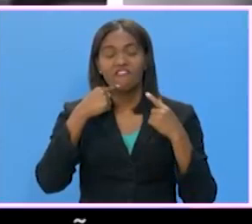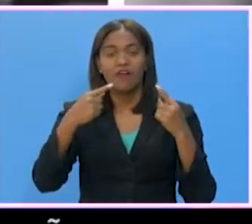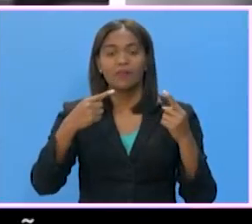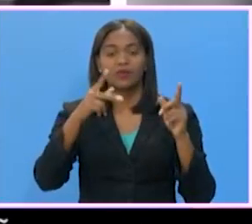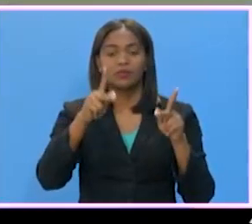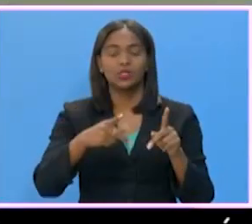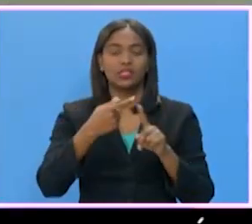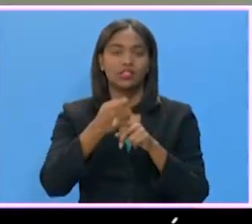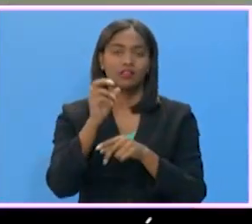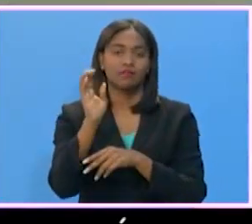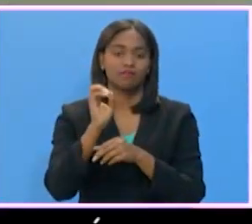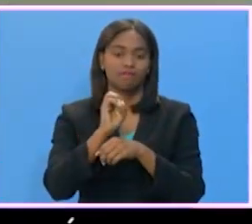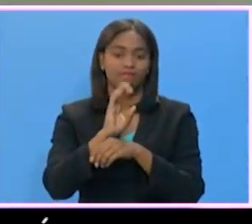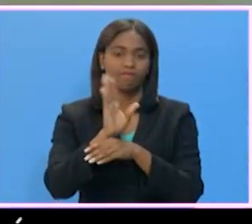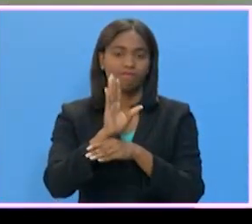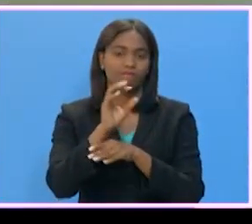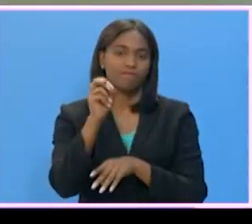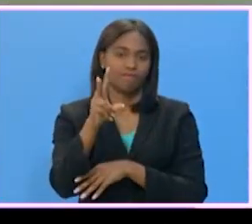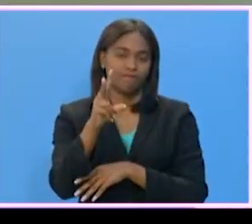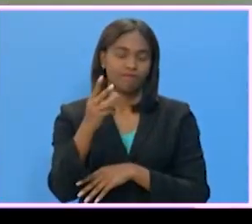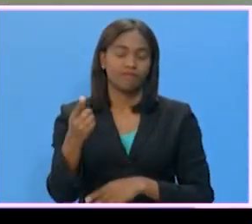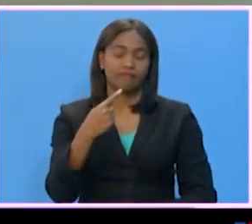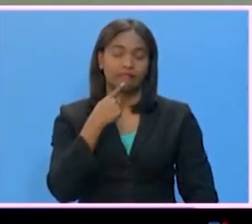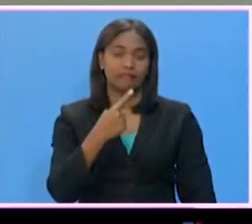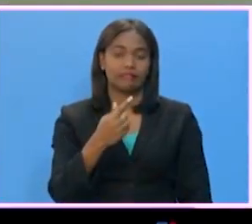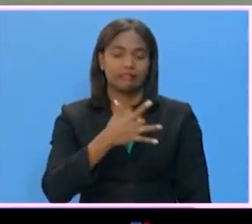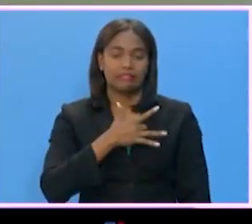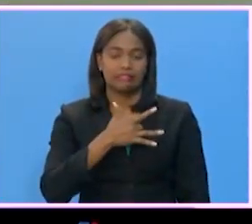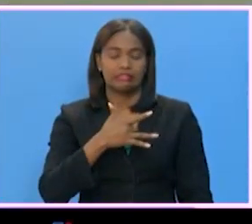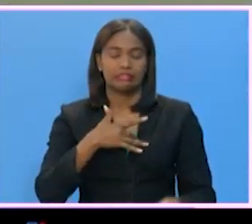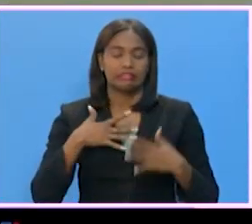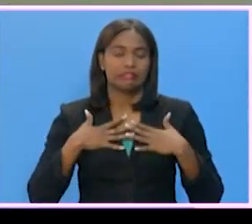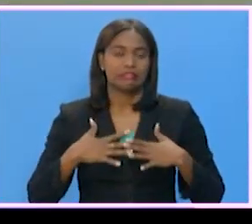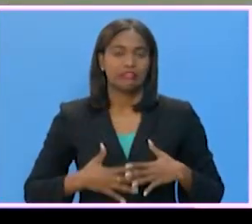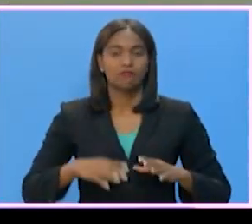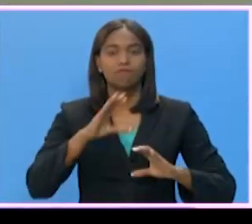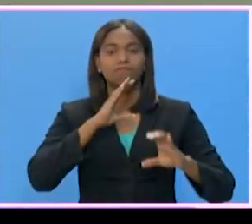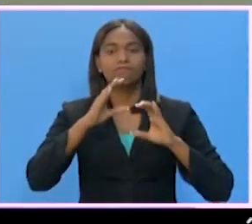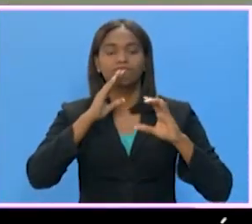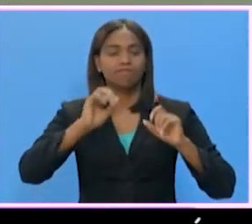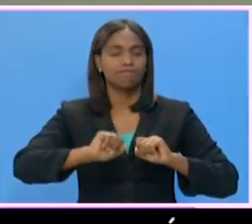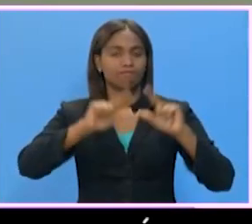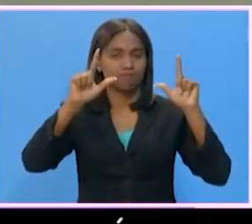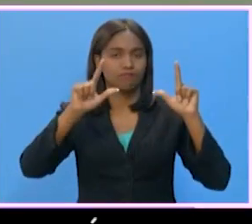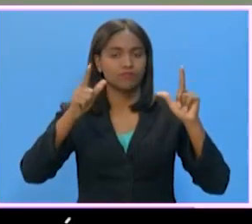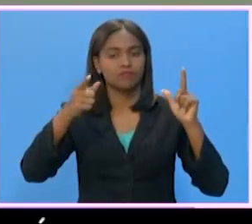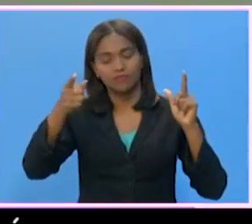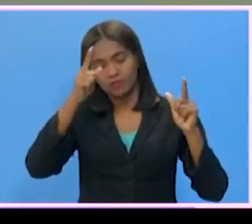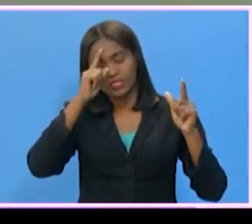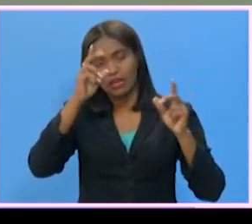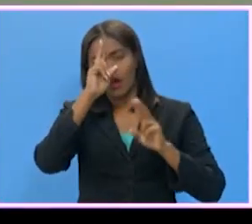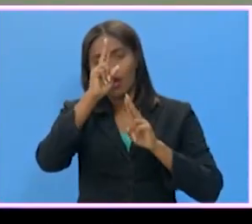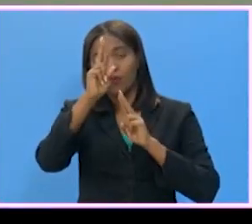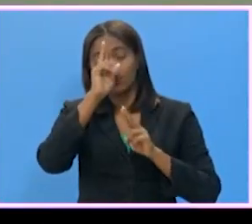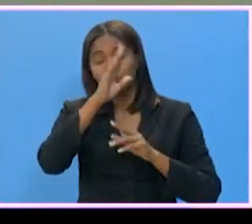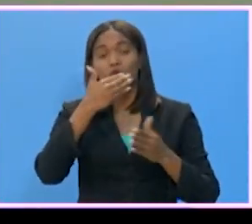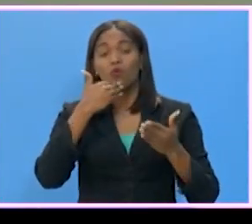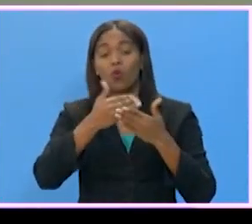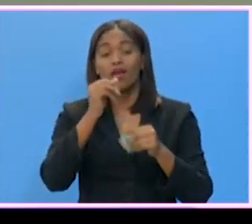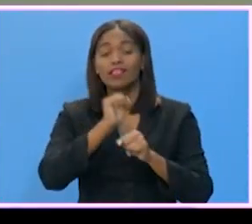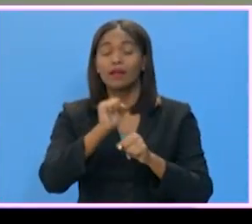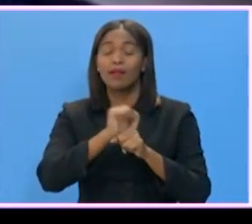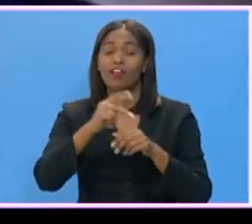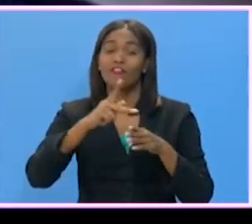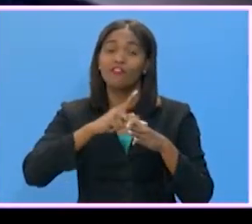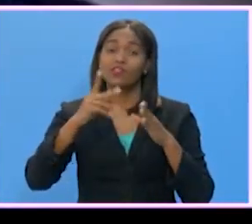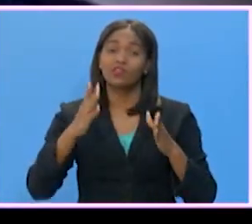productor de televisión Augusto Guerrero. Bermúdez expresó sus sentimientos en un comunicado de prensa en el que elogió su trayectoria profesional y